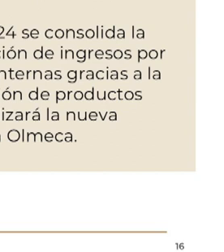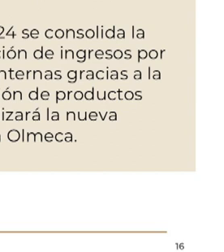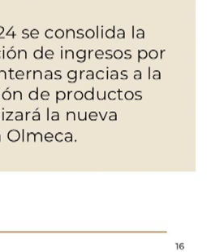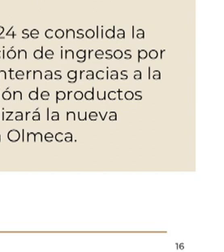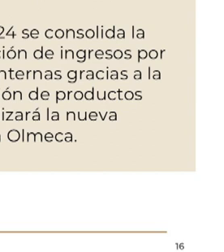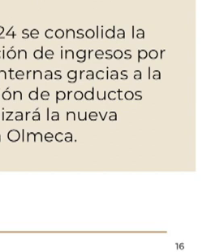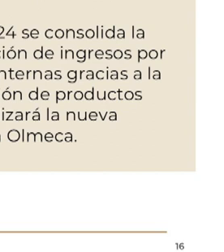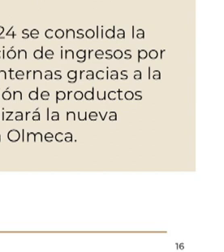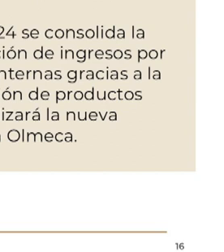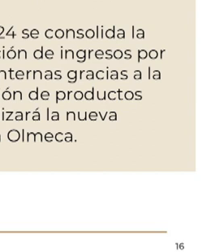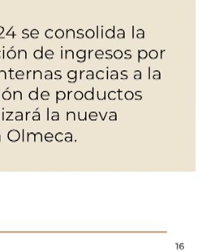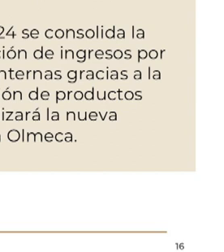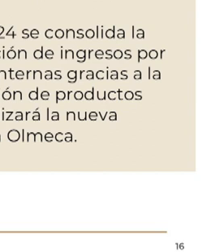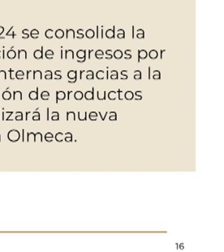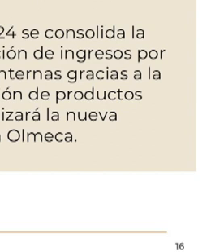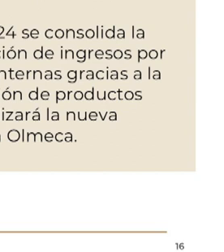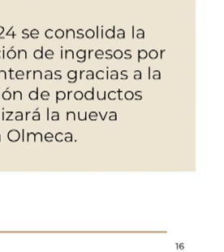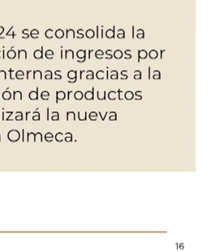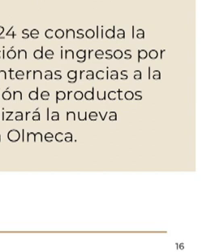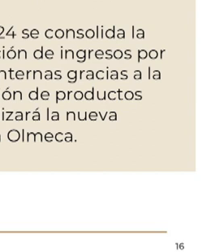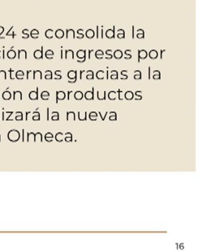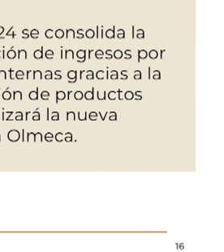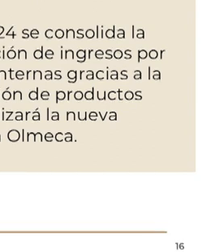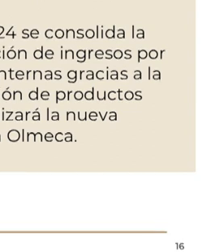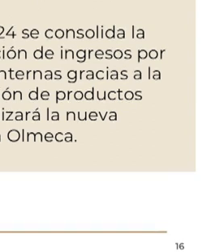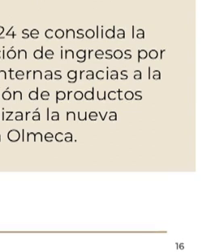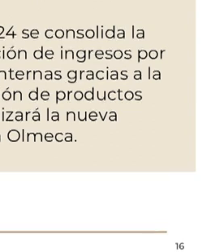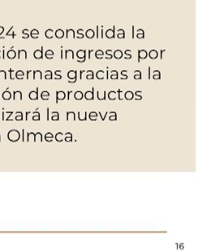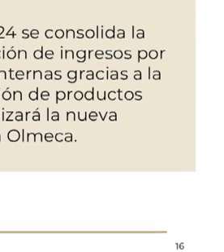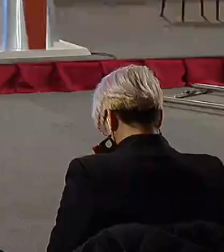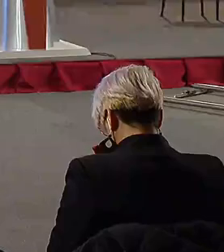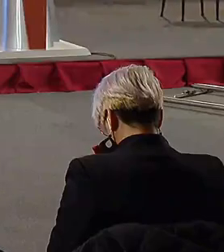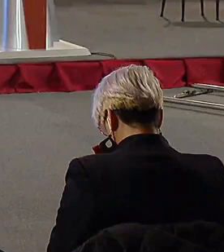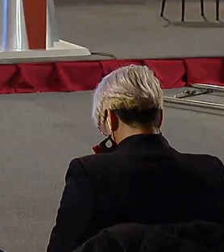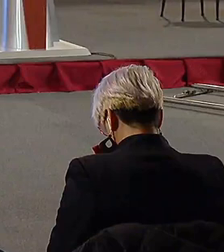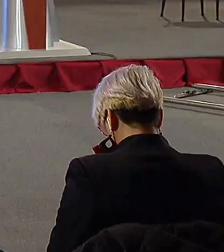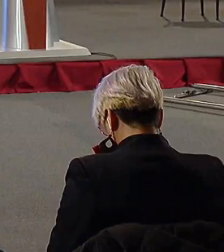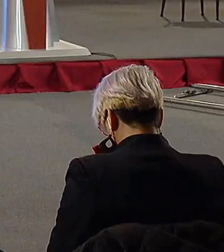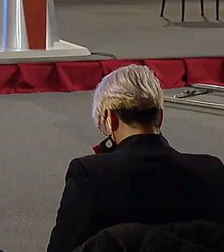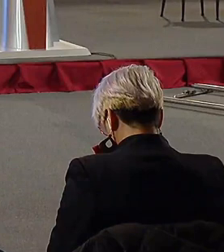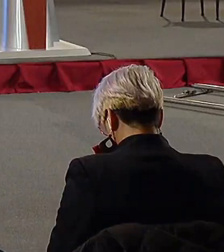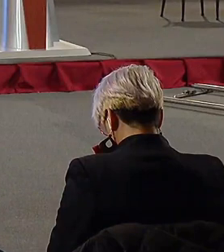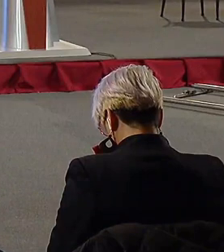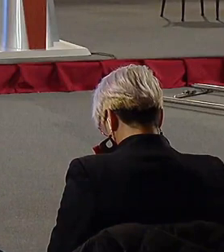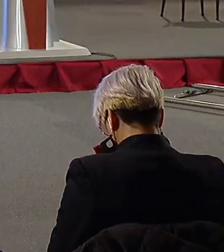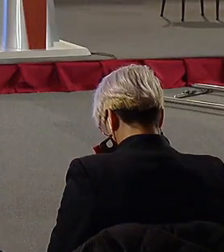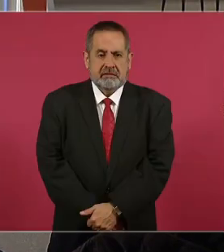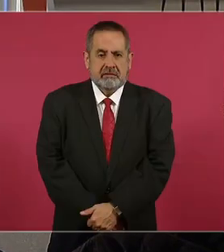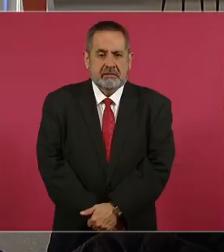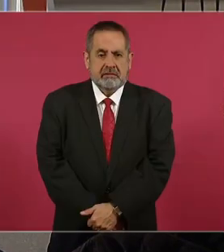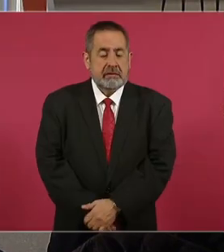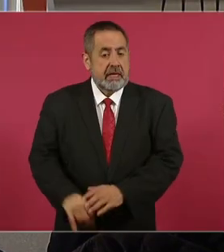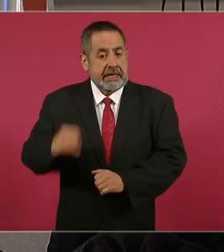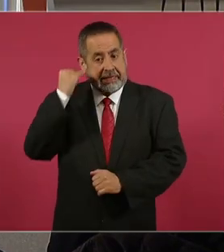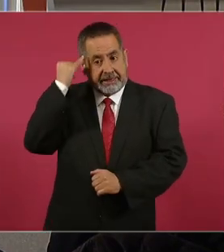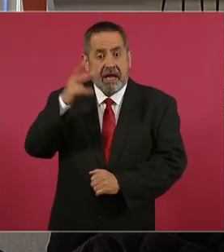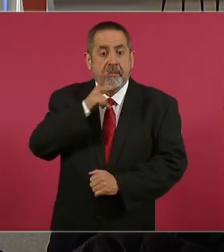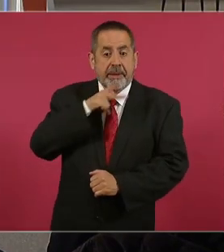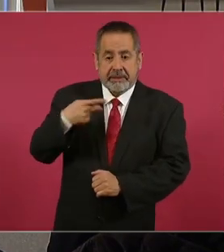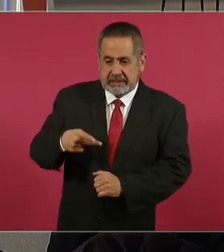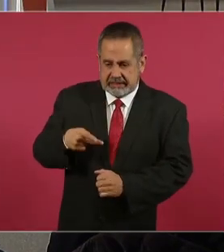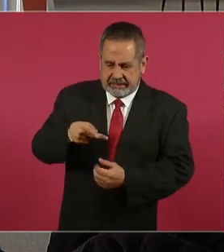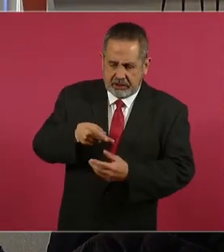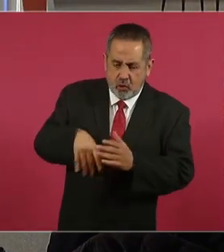al 100%, y a cero va a tender la exportación de crudo, porque la idea es procesar el crudo para